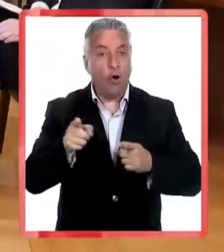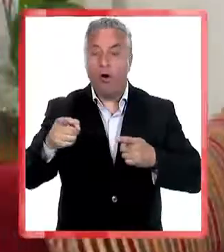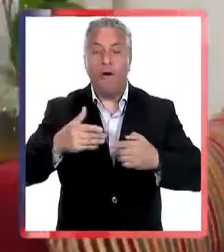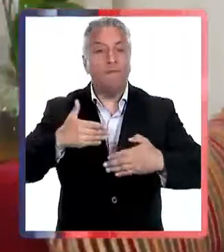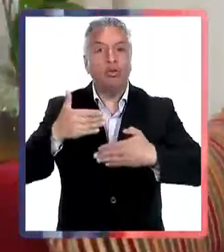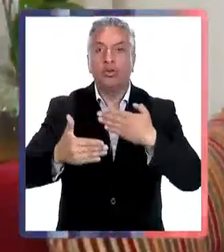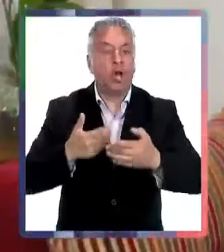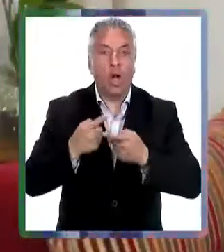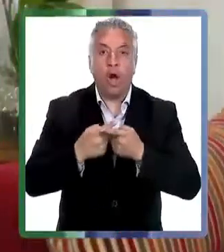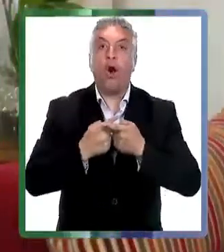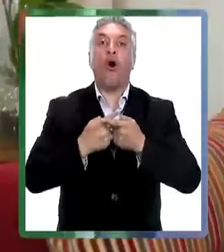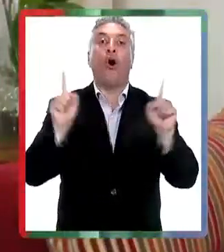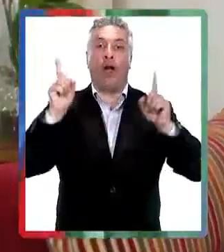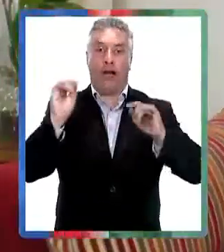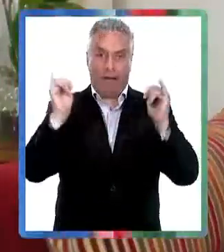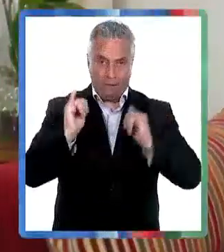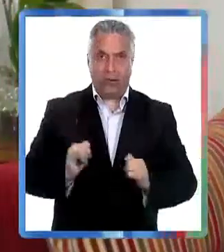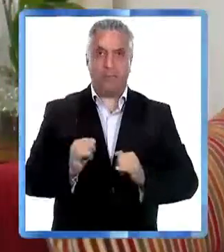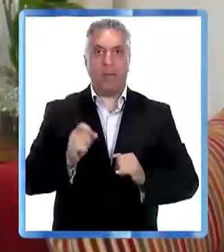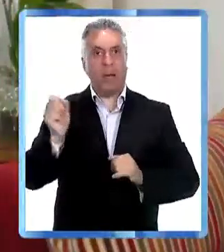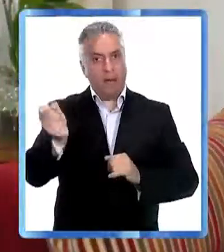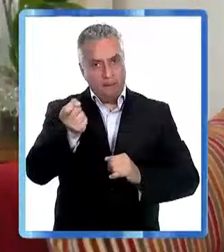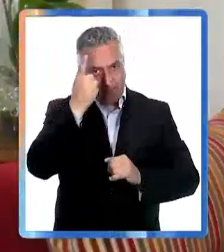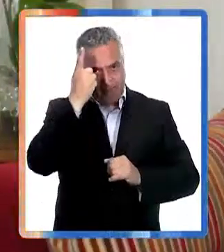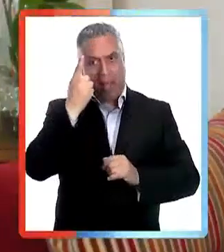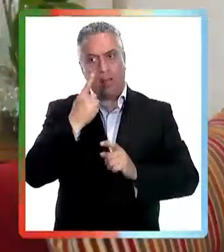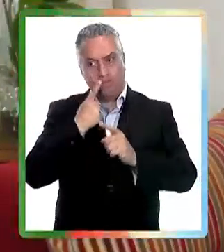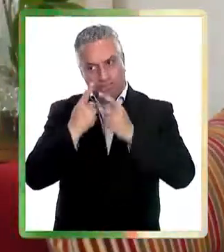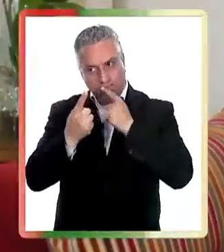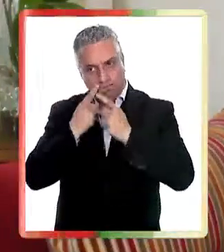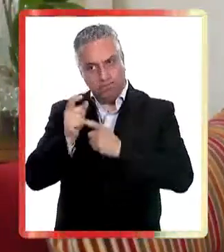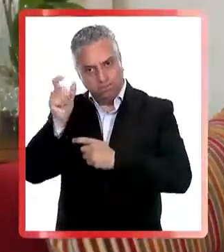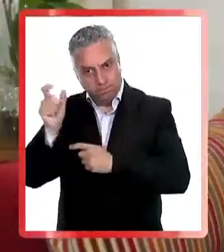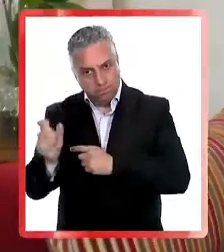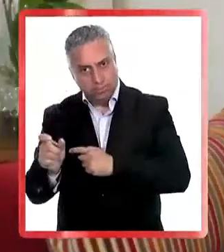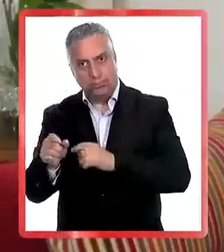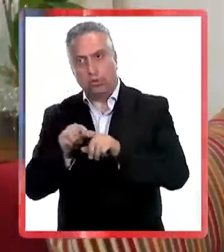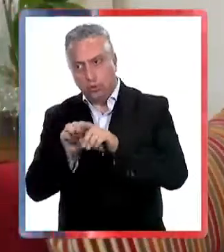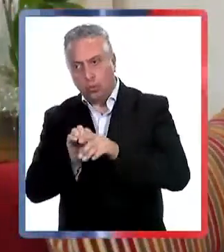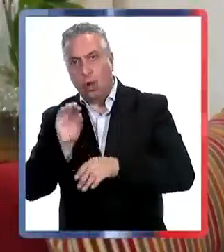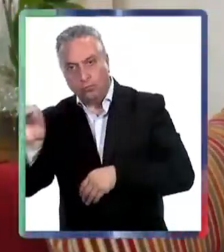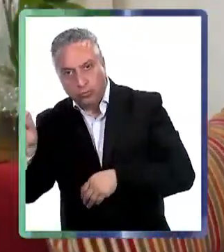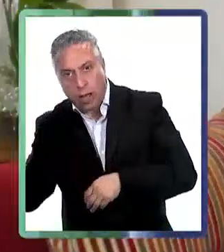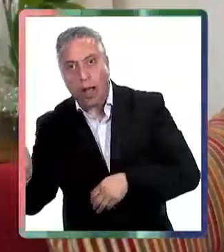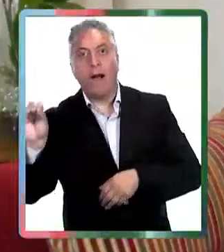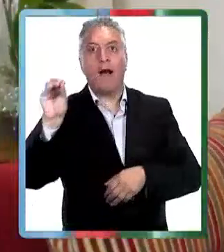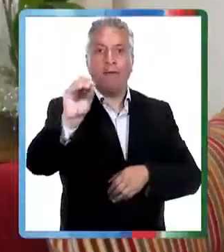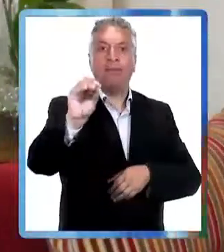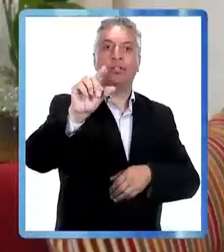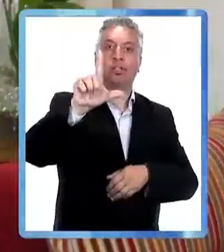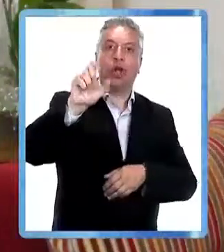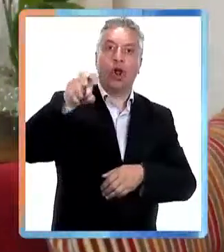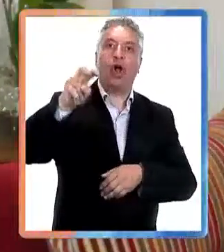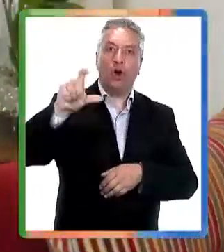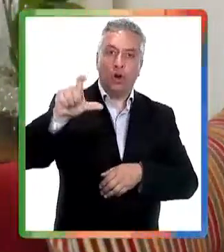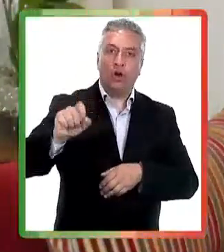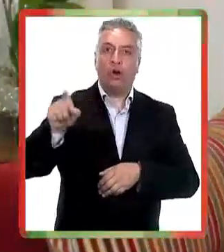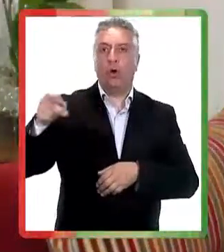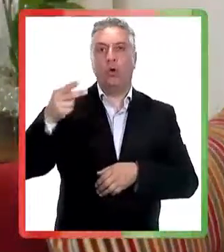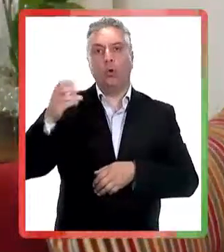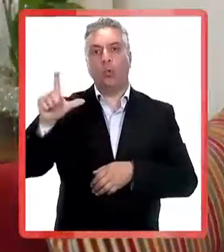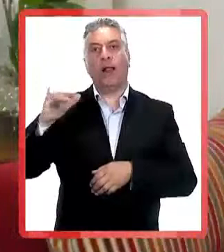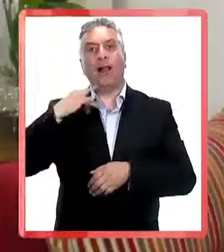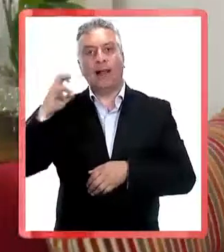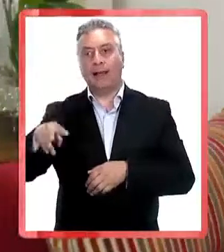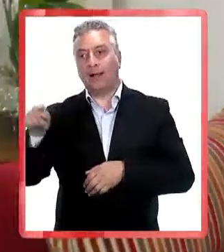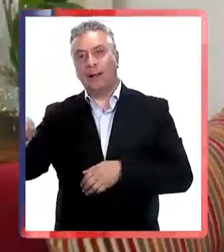Funciona de otra manera. Primero nos relacionamos con el huerquén, enviamos un mensaje al lonco, el huerquén lleva el mensaje